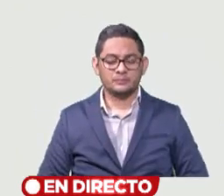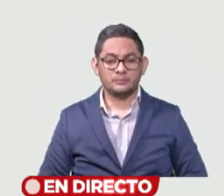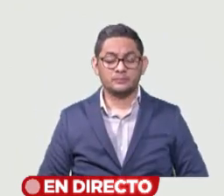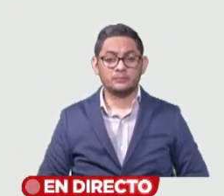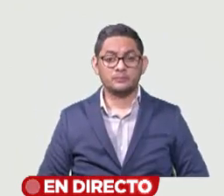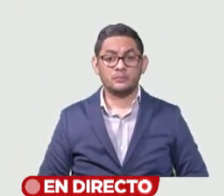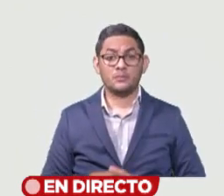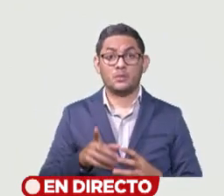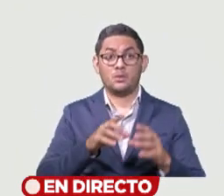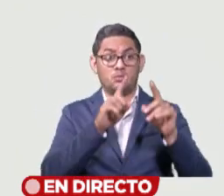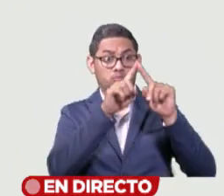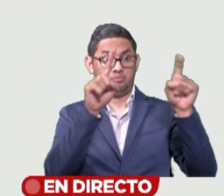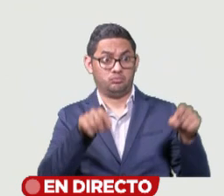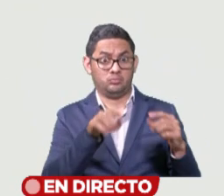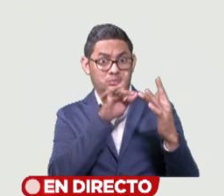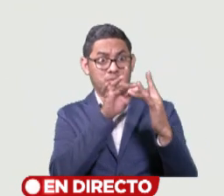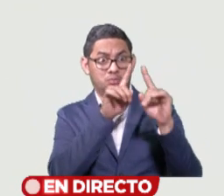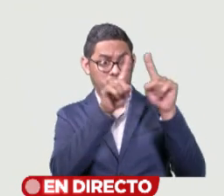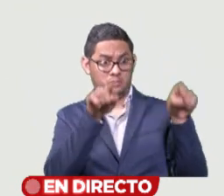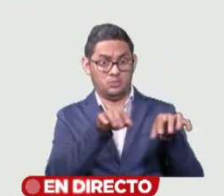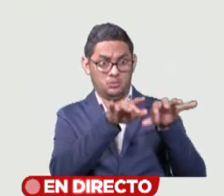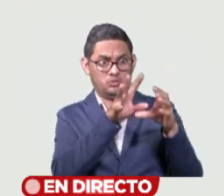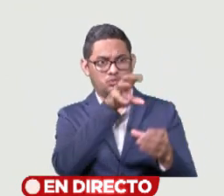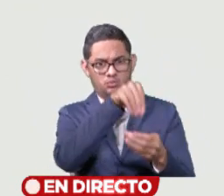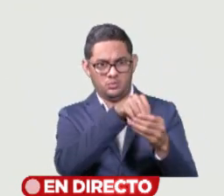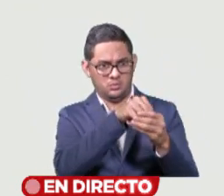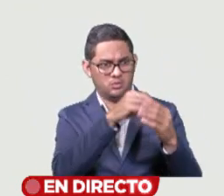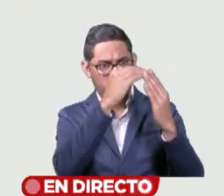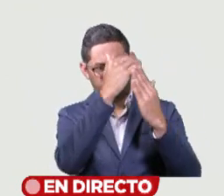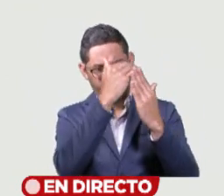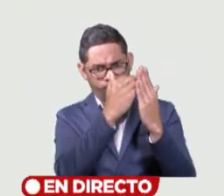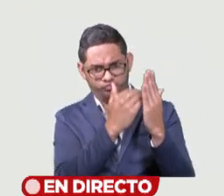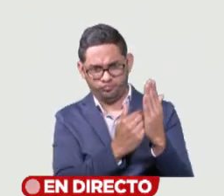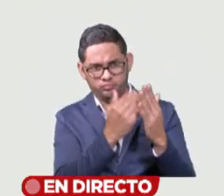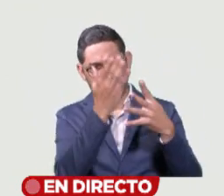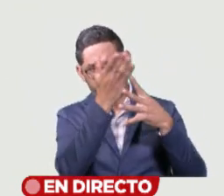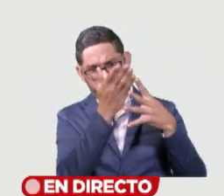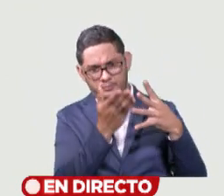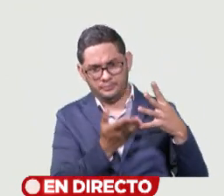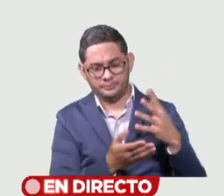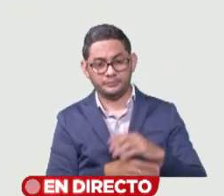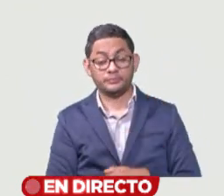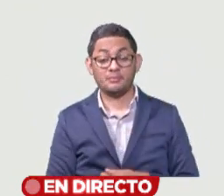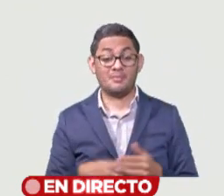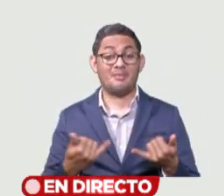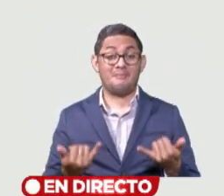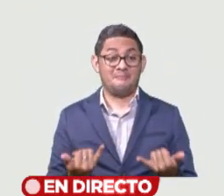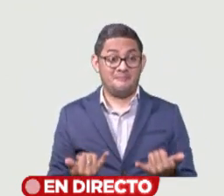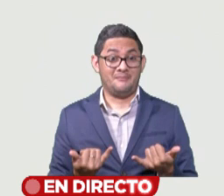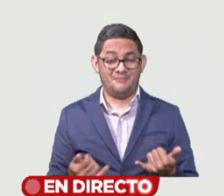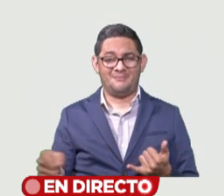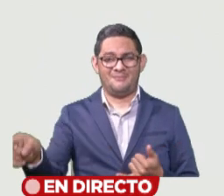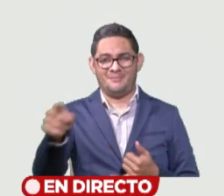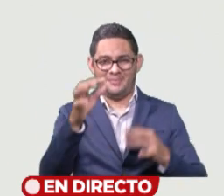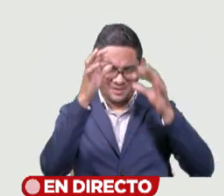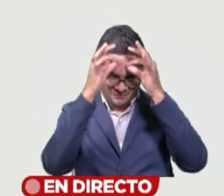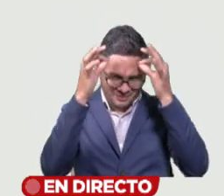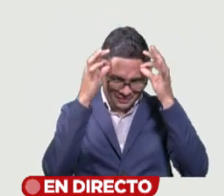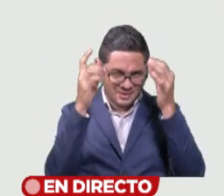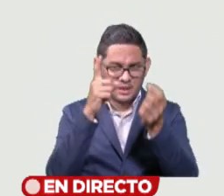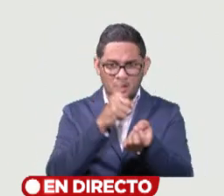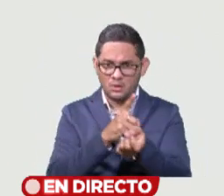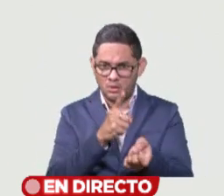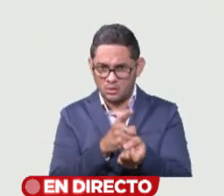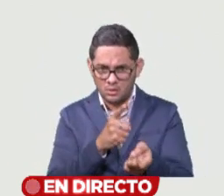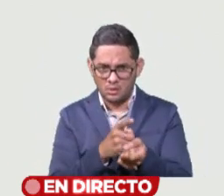una base de datos que está priorizada por fases. En el momento actual, como estamos vacunando personal de salud, tenemos información